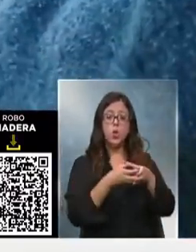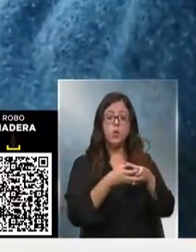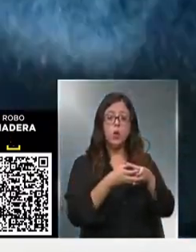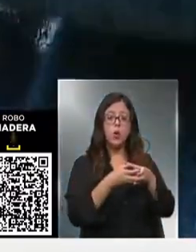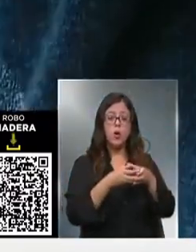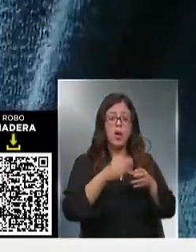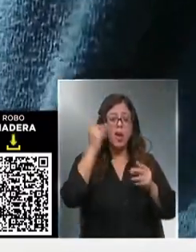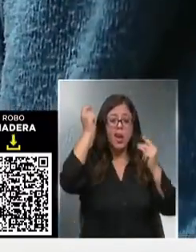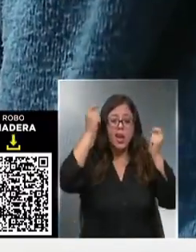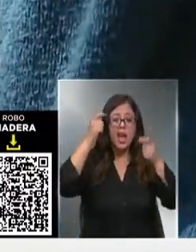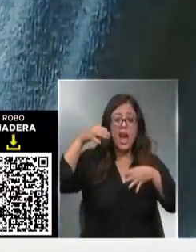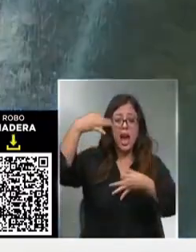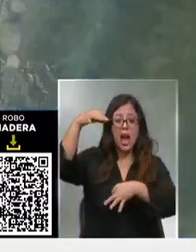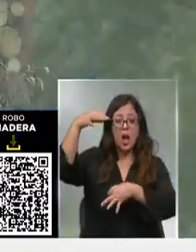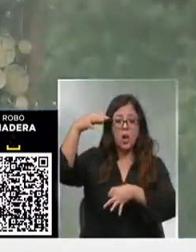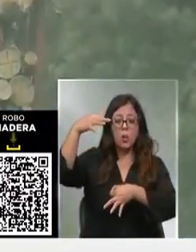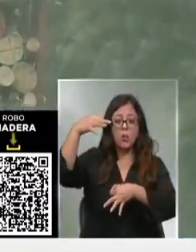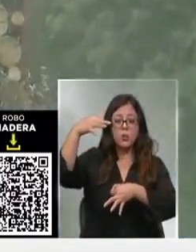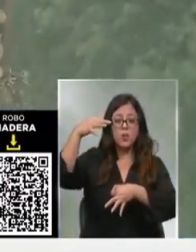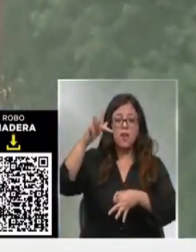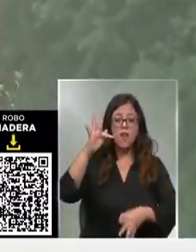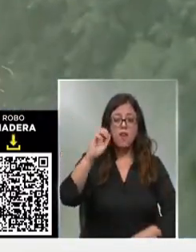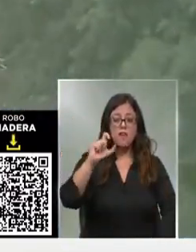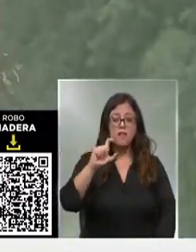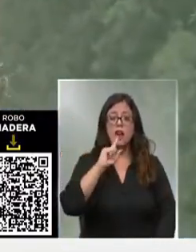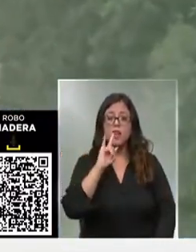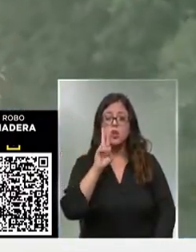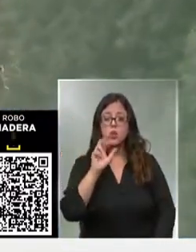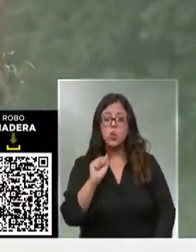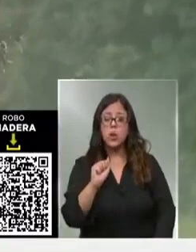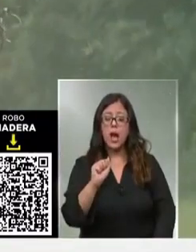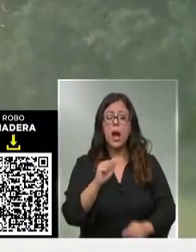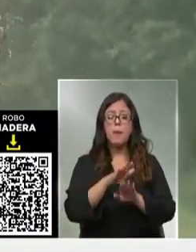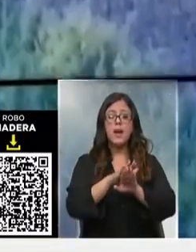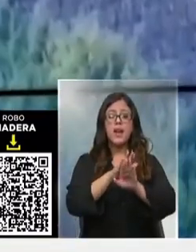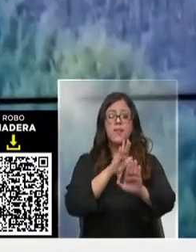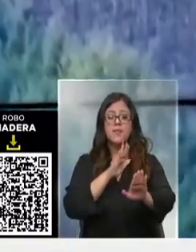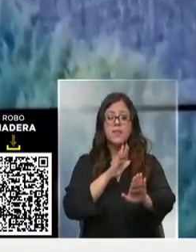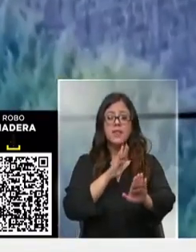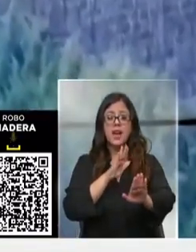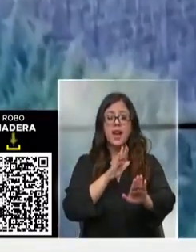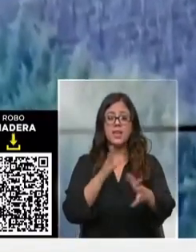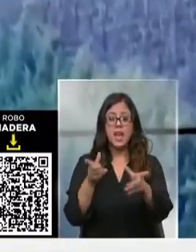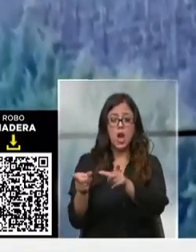facturas falsas para evadir fácilmente el control policial en carretera.